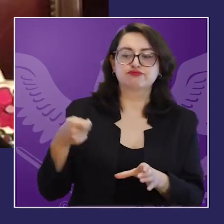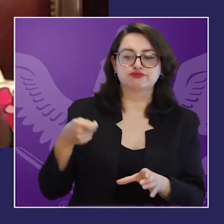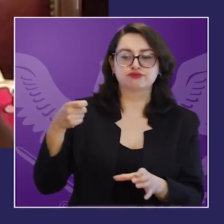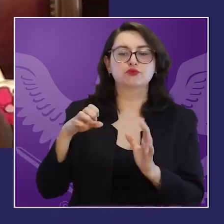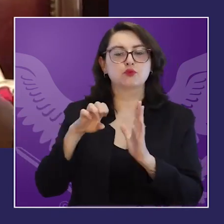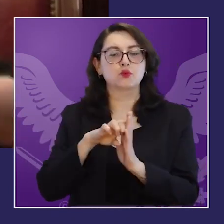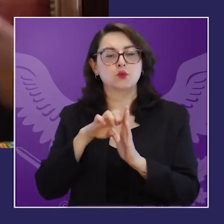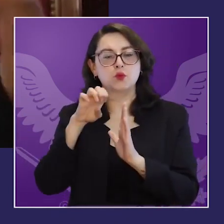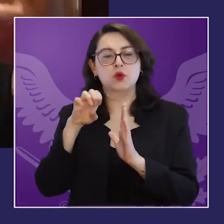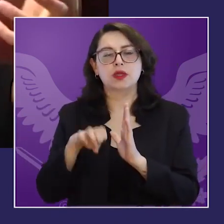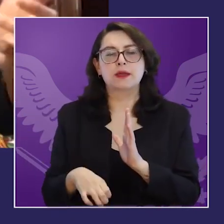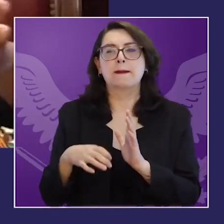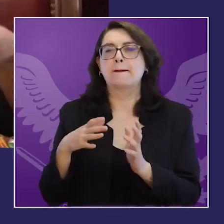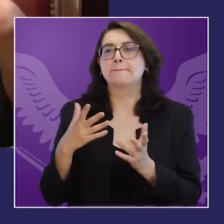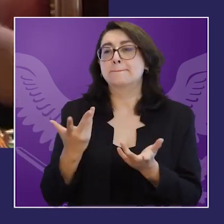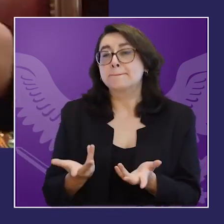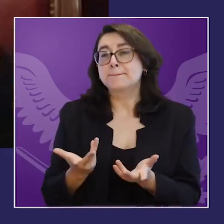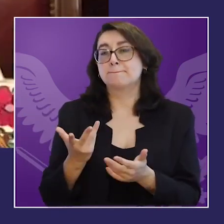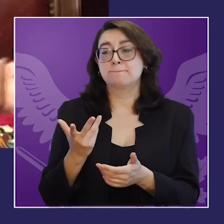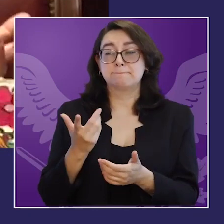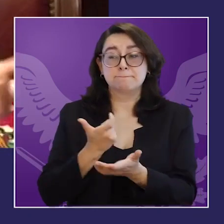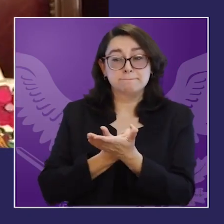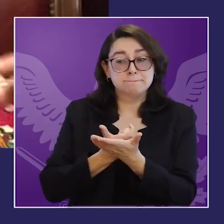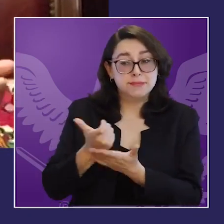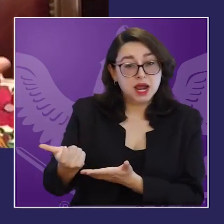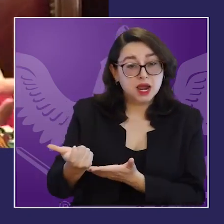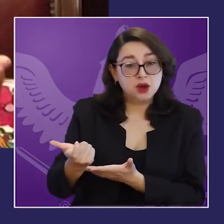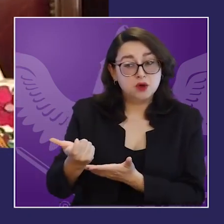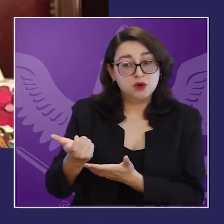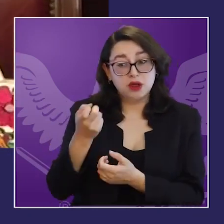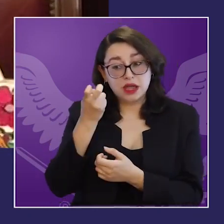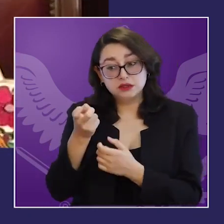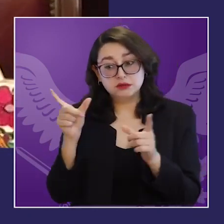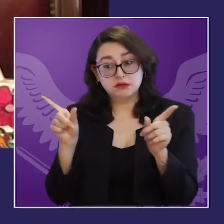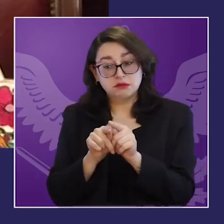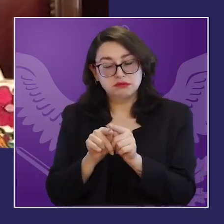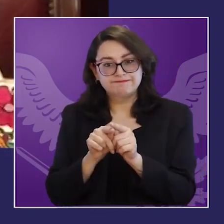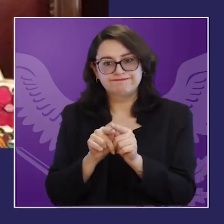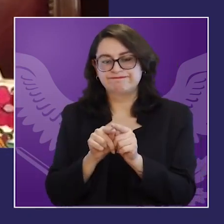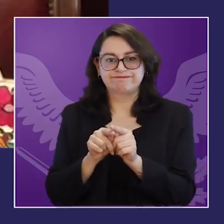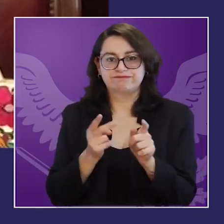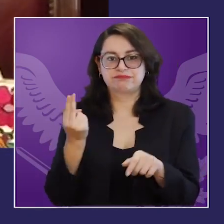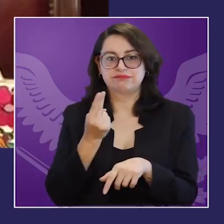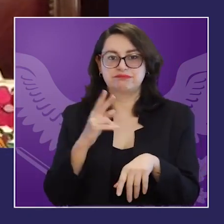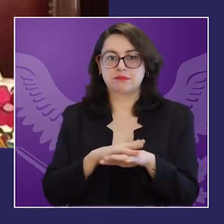sentencia que, por ejemplo, vaya más allá de una indemnización a la hora de reparar una situación.